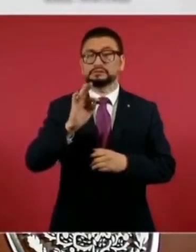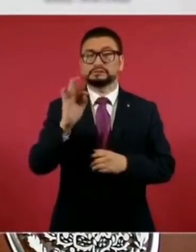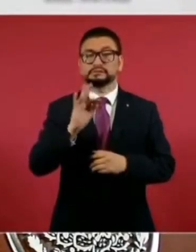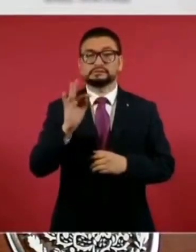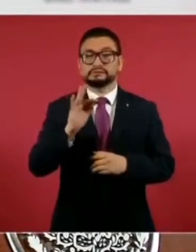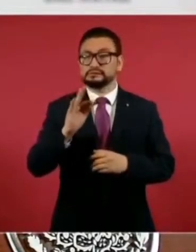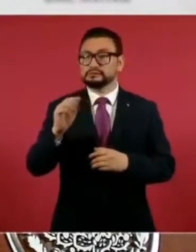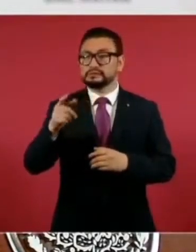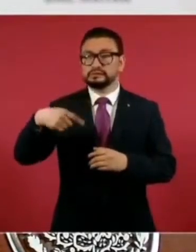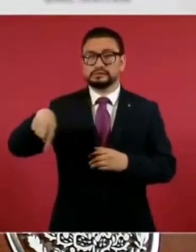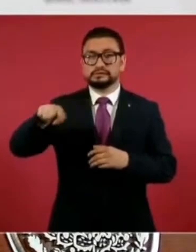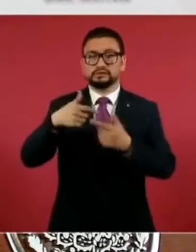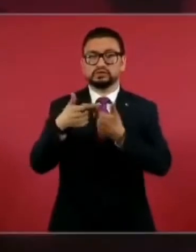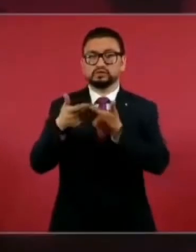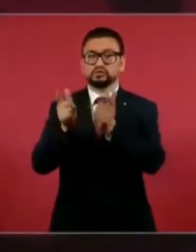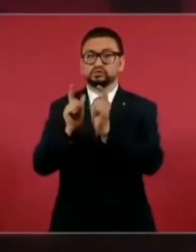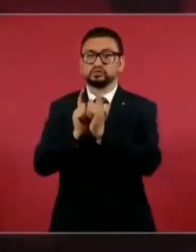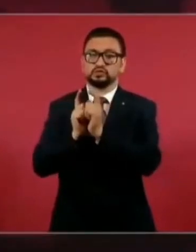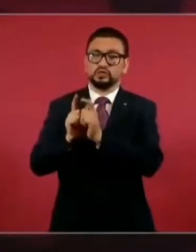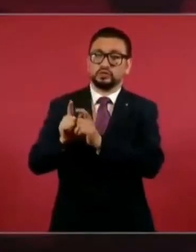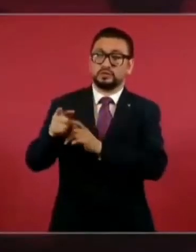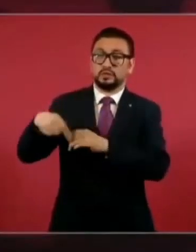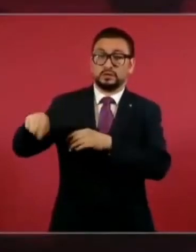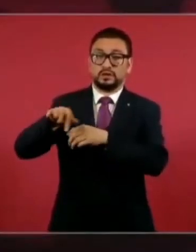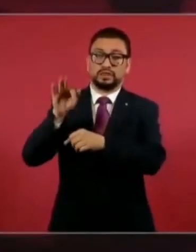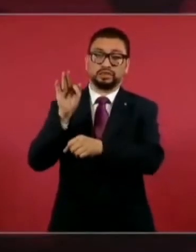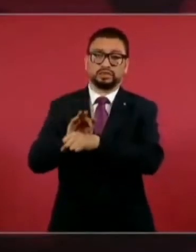de los grupos privilegiados,